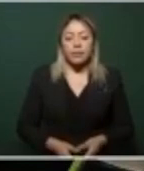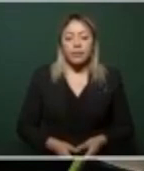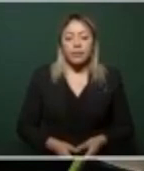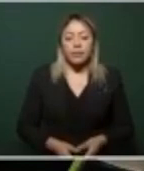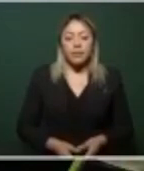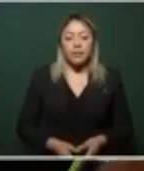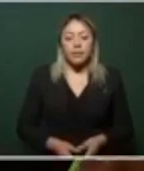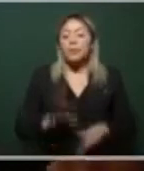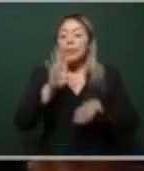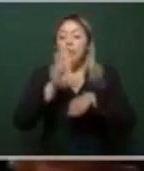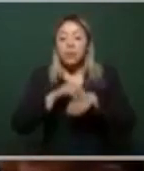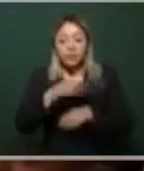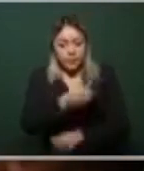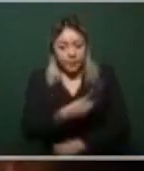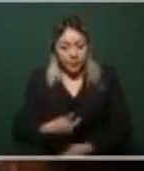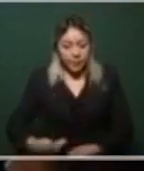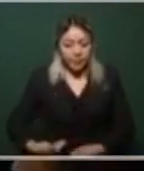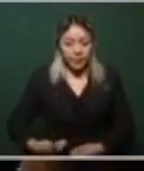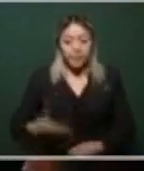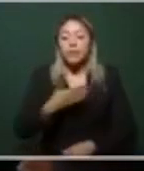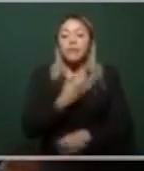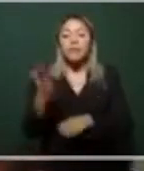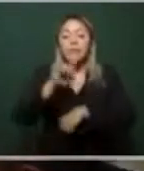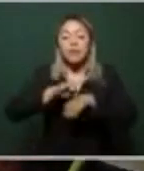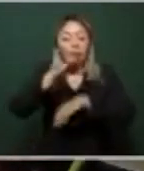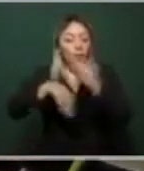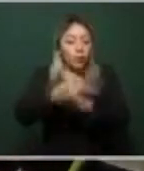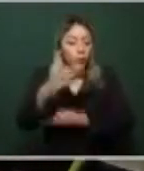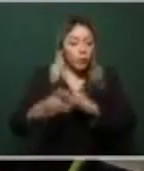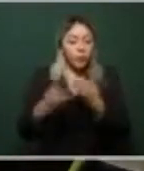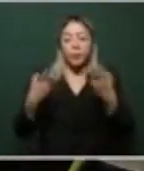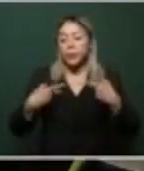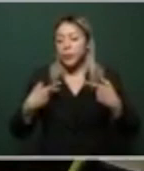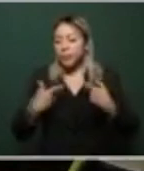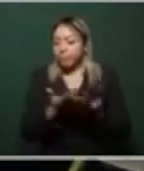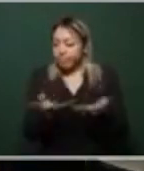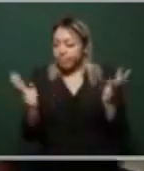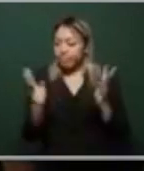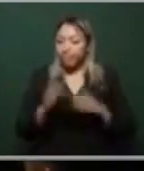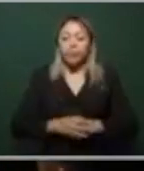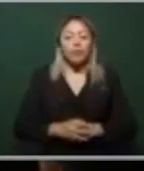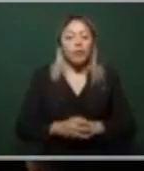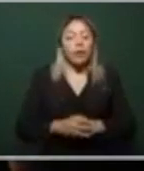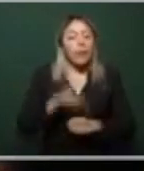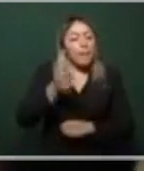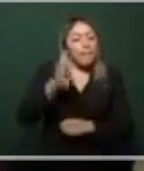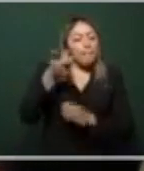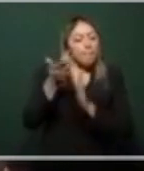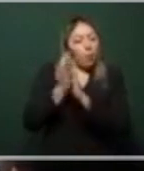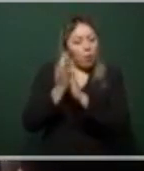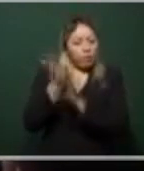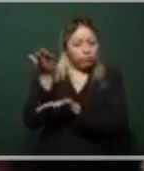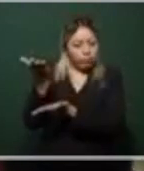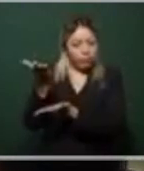Con su permiso, señor presidente. Buenos días a todas y a todos. Bien, la primera lámina, por favor.